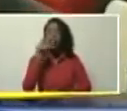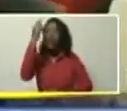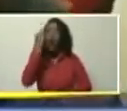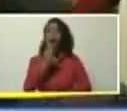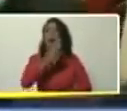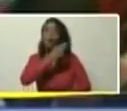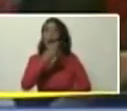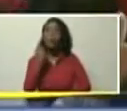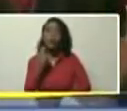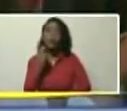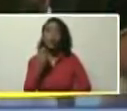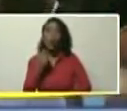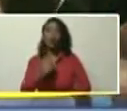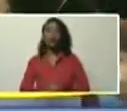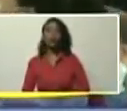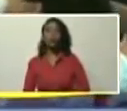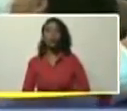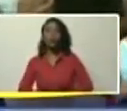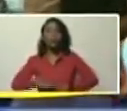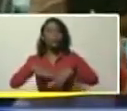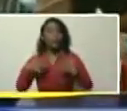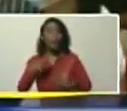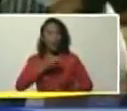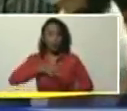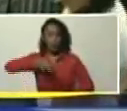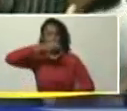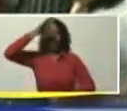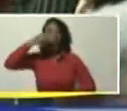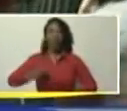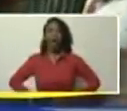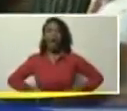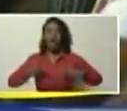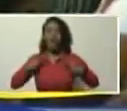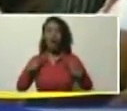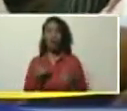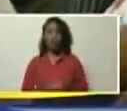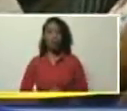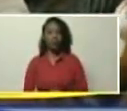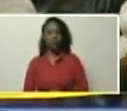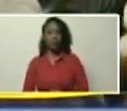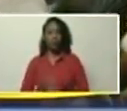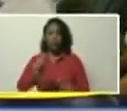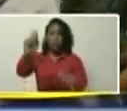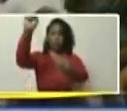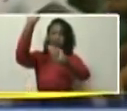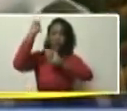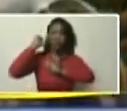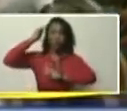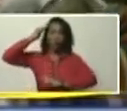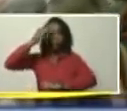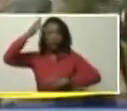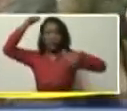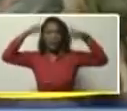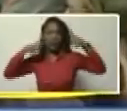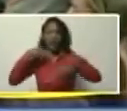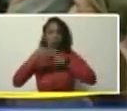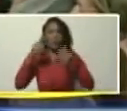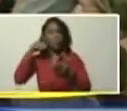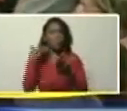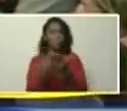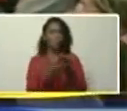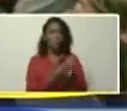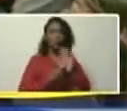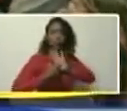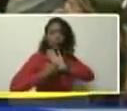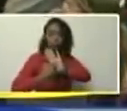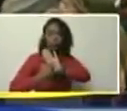compromiso de alma y de vida con el legado de nuestro comandante Chávez, que lo haya demostrado?